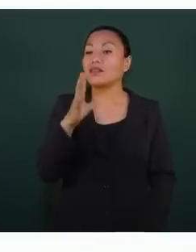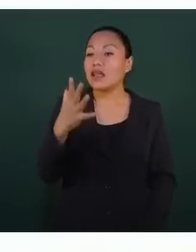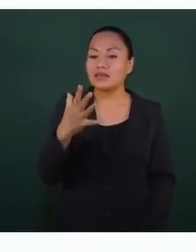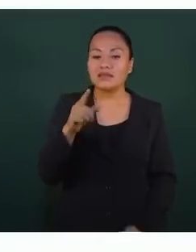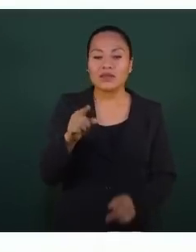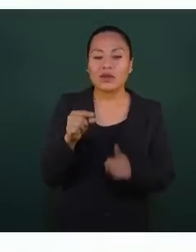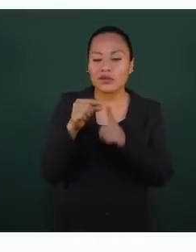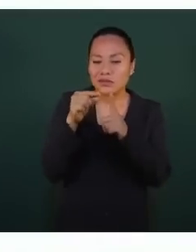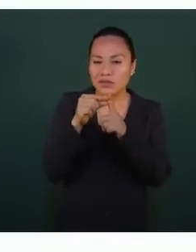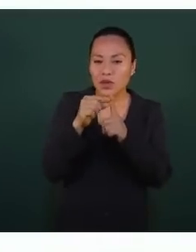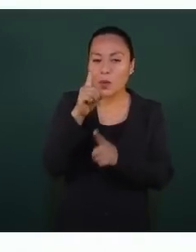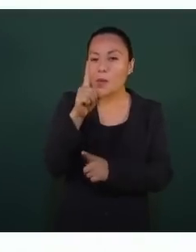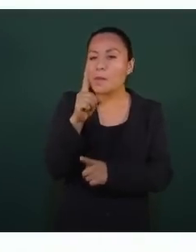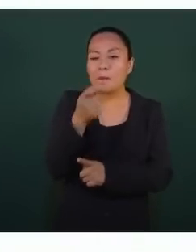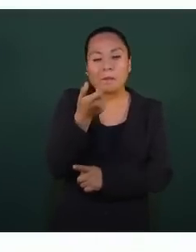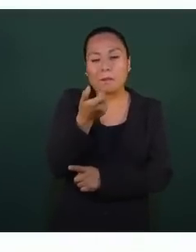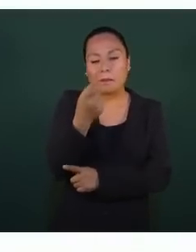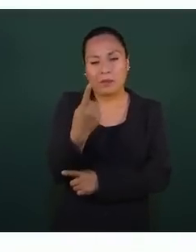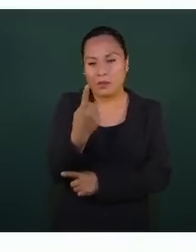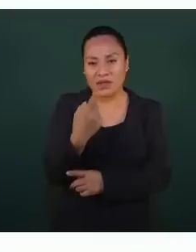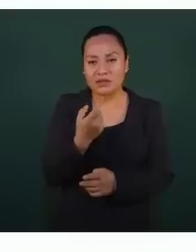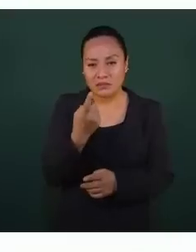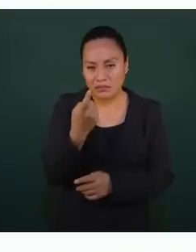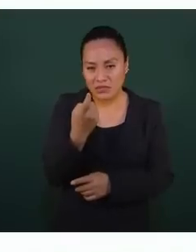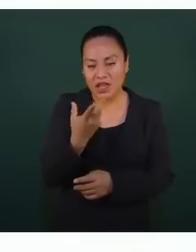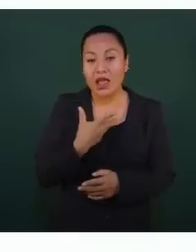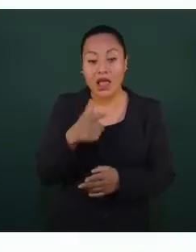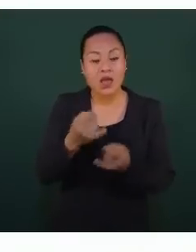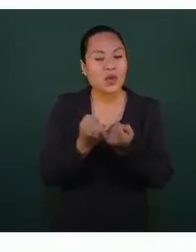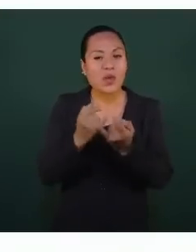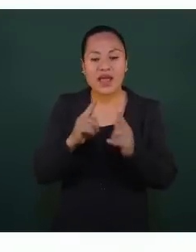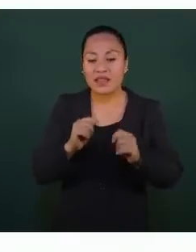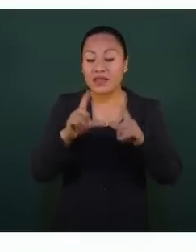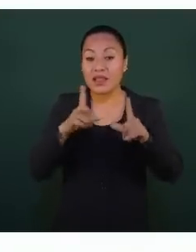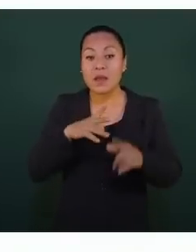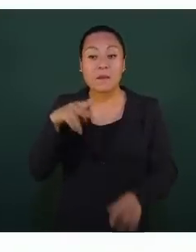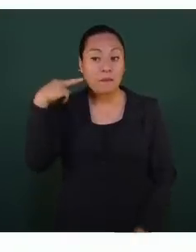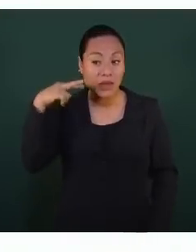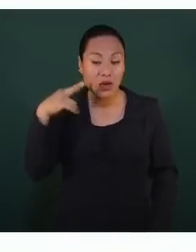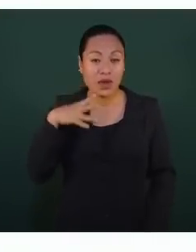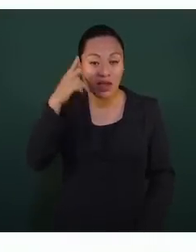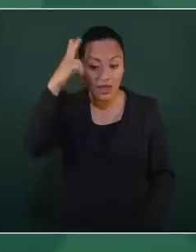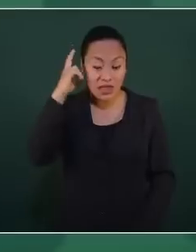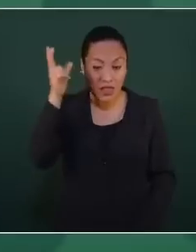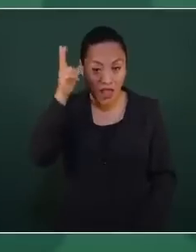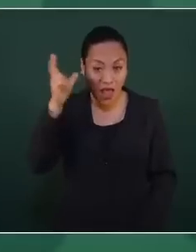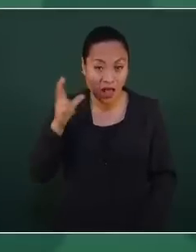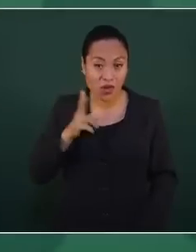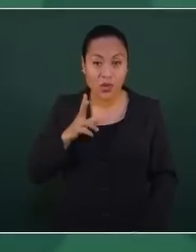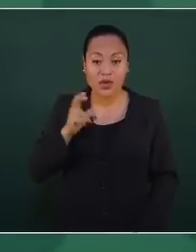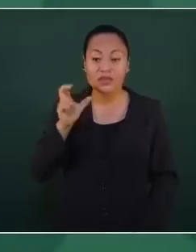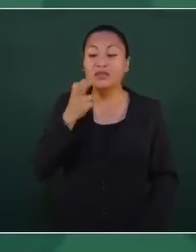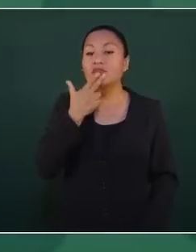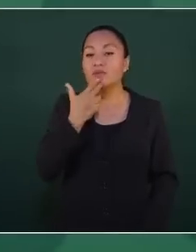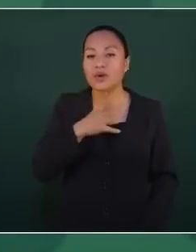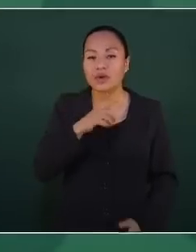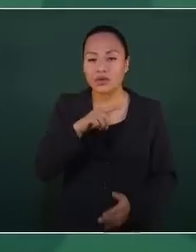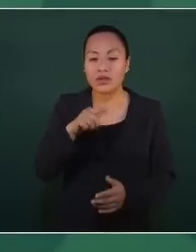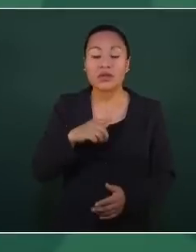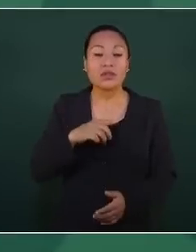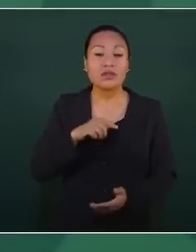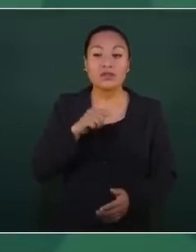máximo, un peso por debajo. Y también estamos encontrando esto en Tlaxcala, Veracruz, Hidalgo, Chihuahua y San